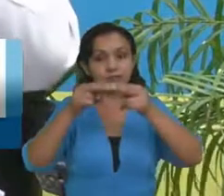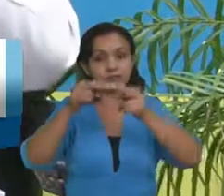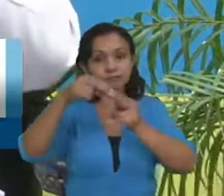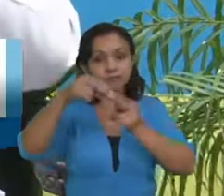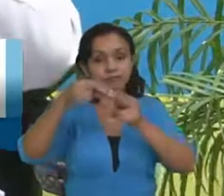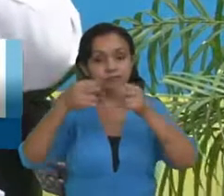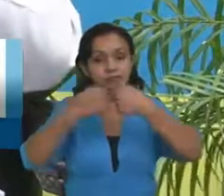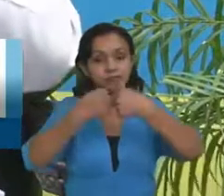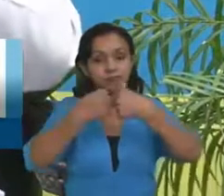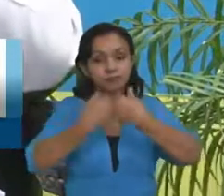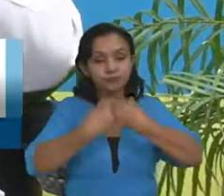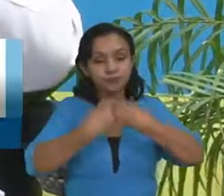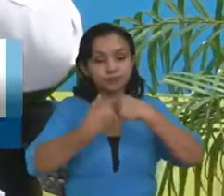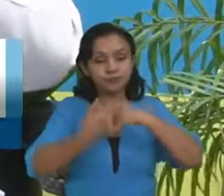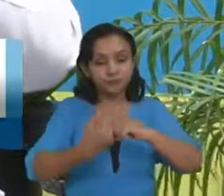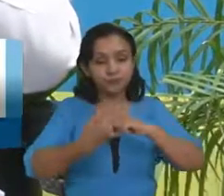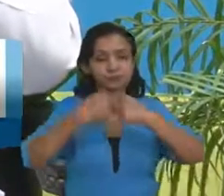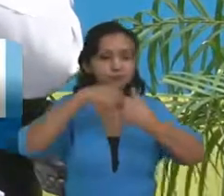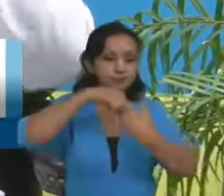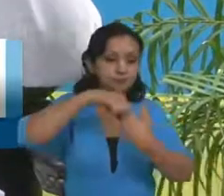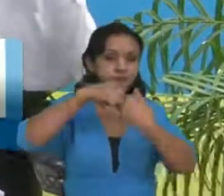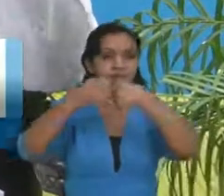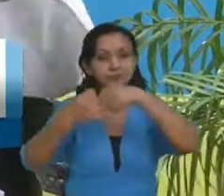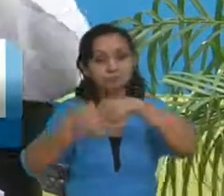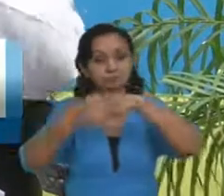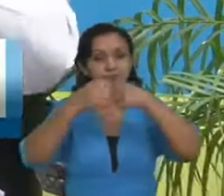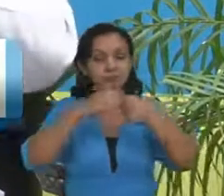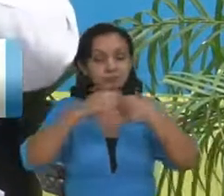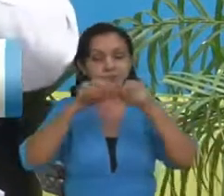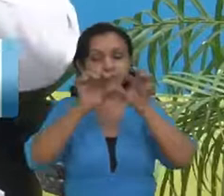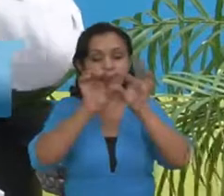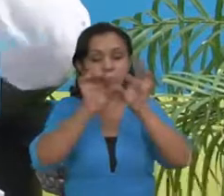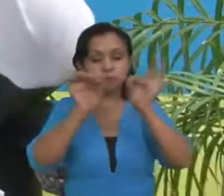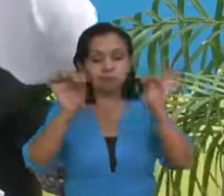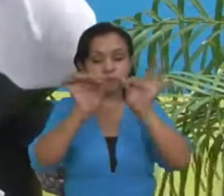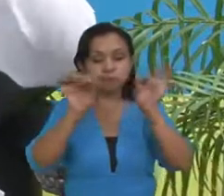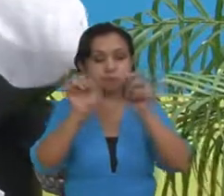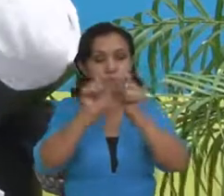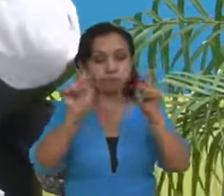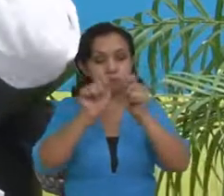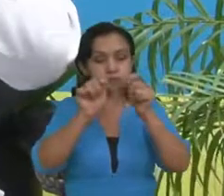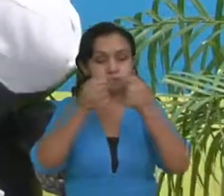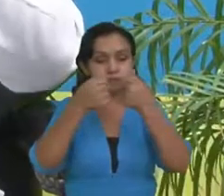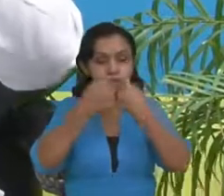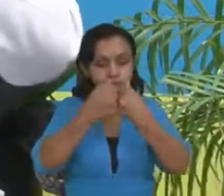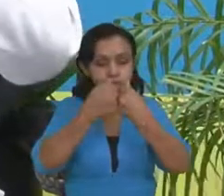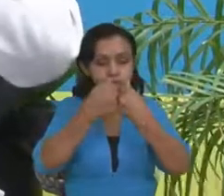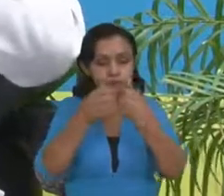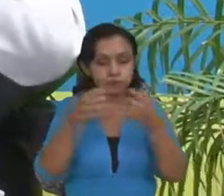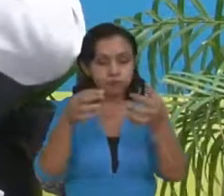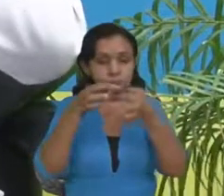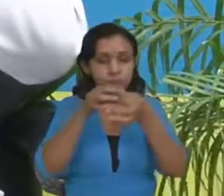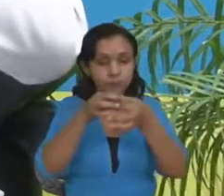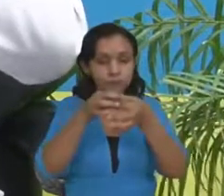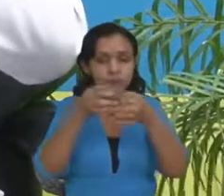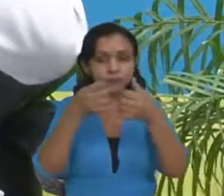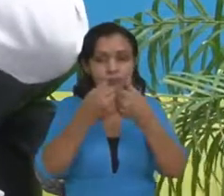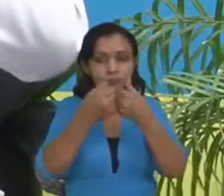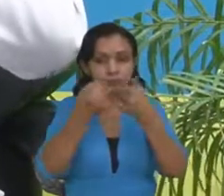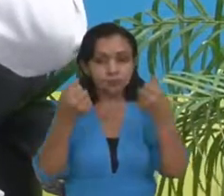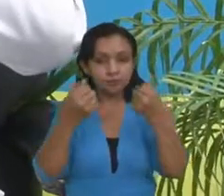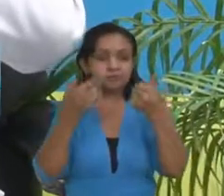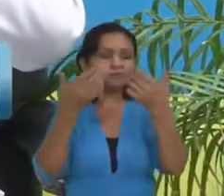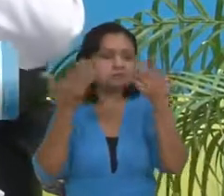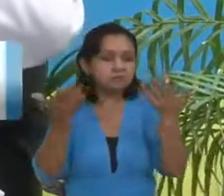en ese lugar. Eso son los tendones. Exacto, eso es lo que mantiene en su lugar los huesos, por así decirlo. ¿Qué